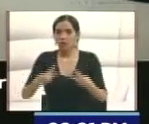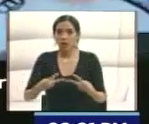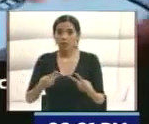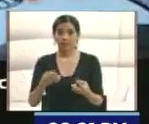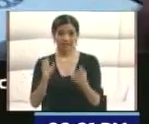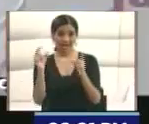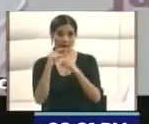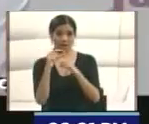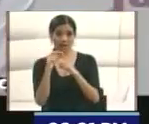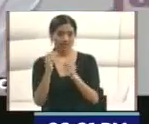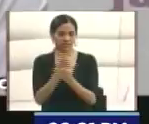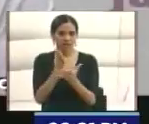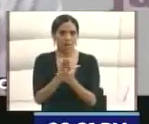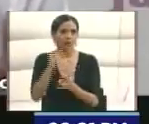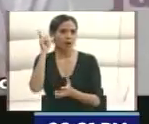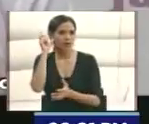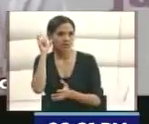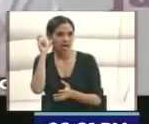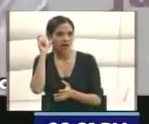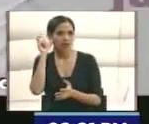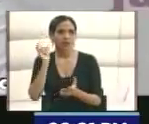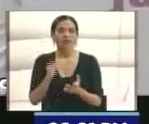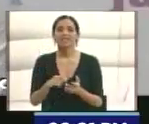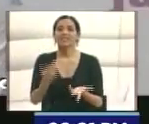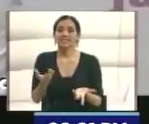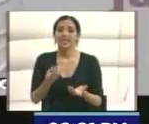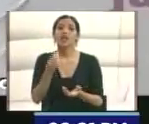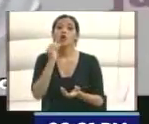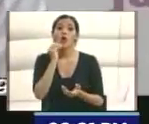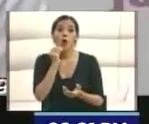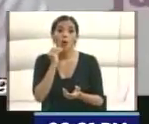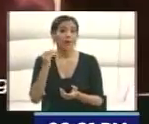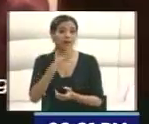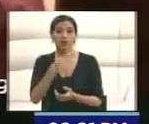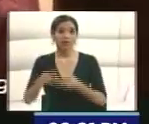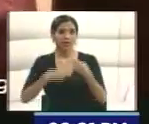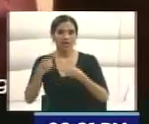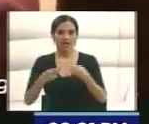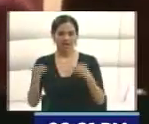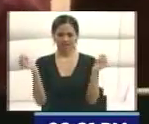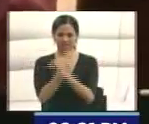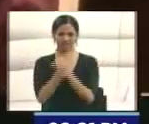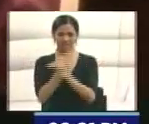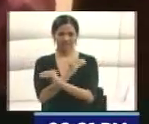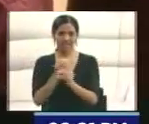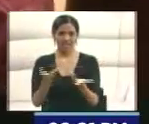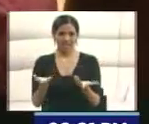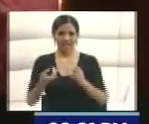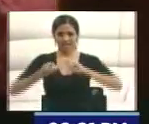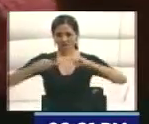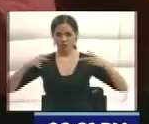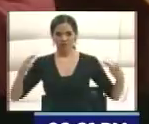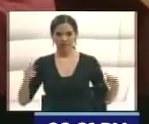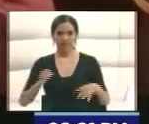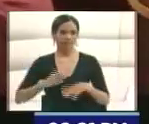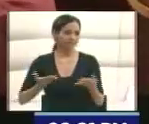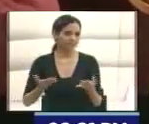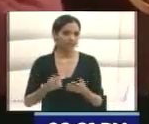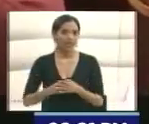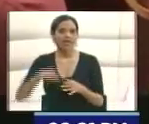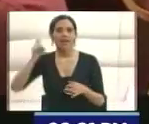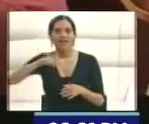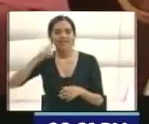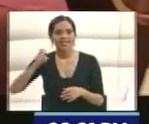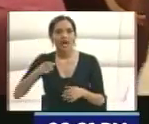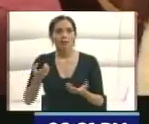siempre hemos escuchado de allende de que ser joven y no ser revolucionario es una contradicción hasta biológica necesitamos que se sea